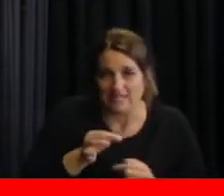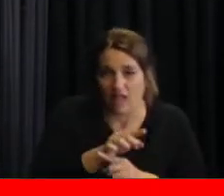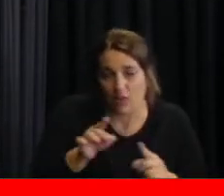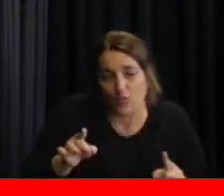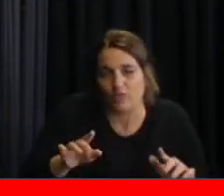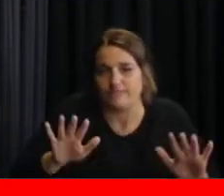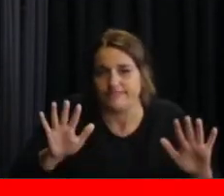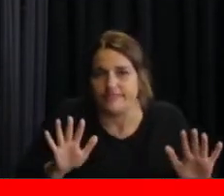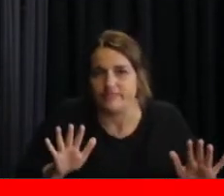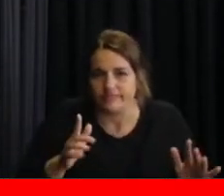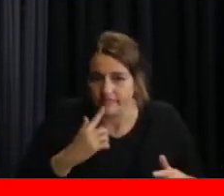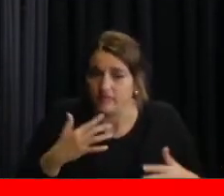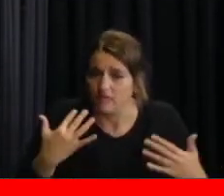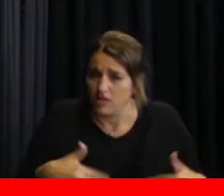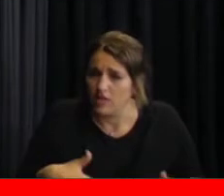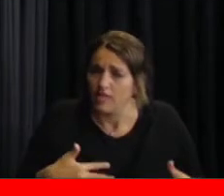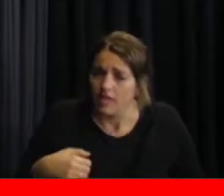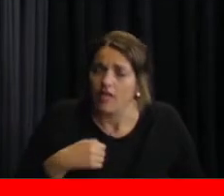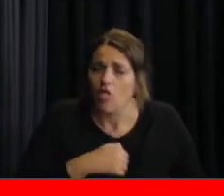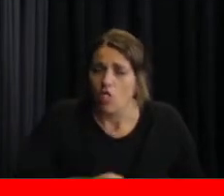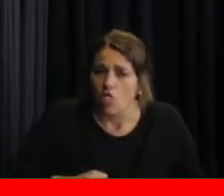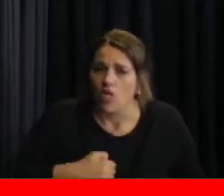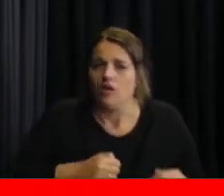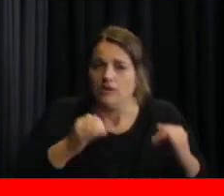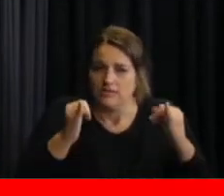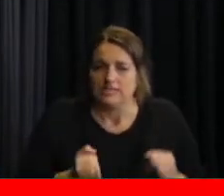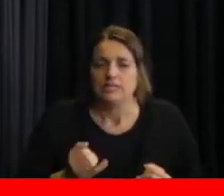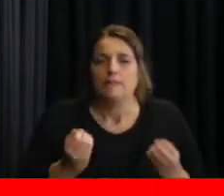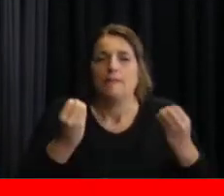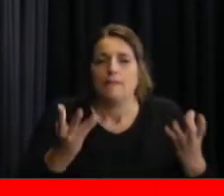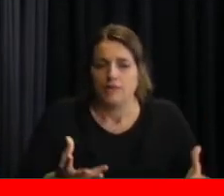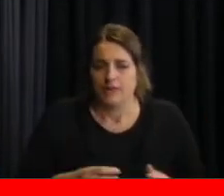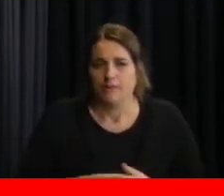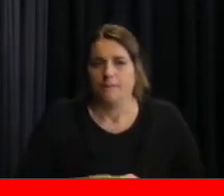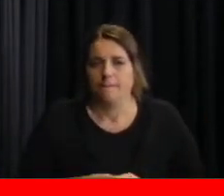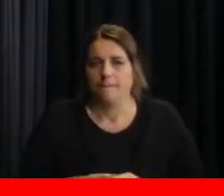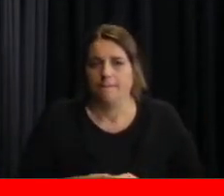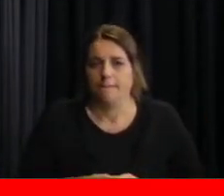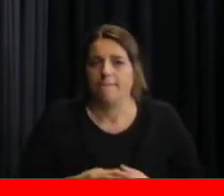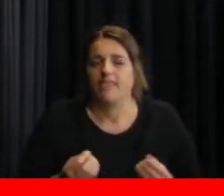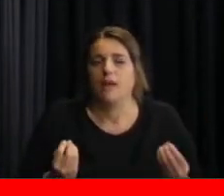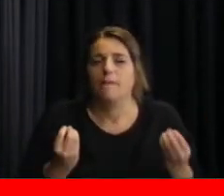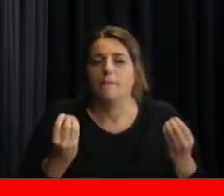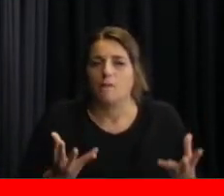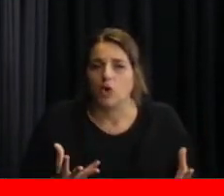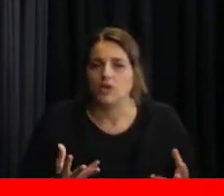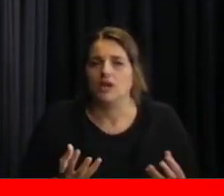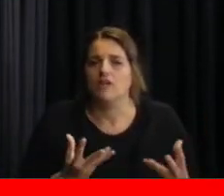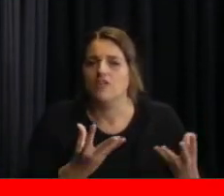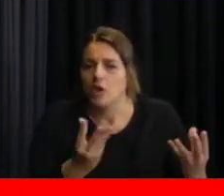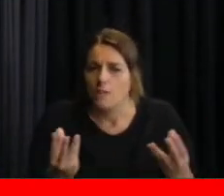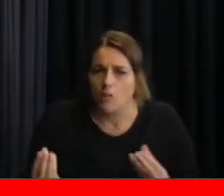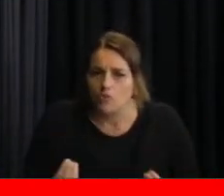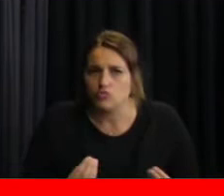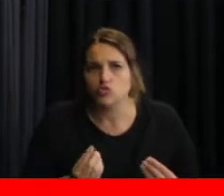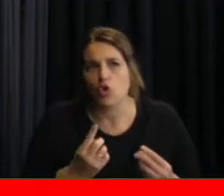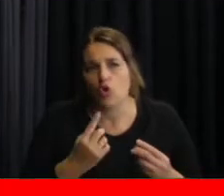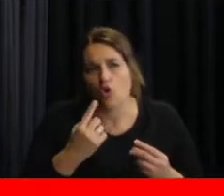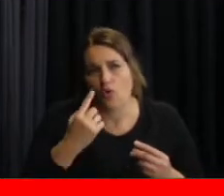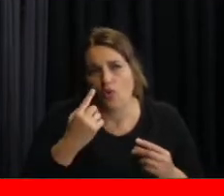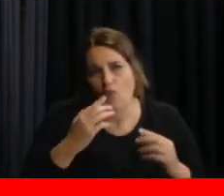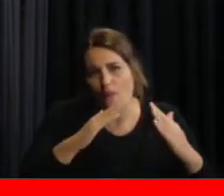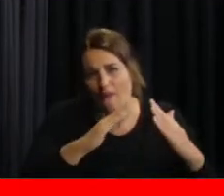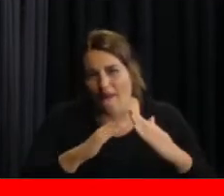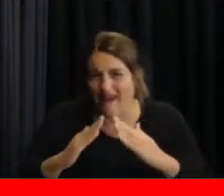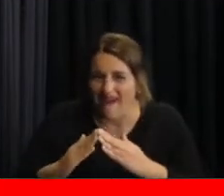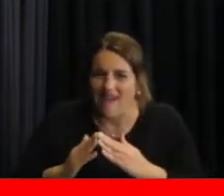nos duele por qué en muchos residenciales ancianos